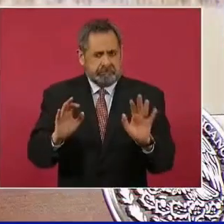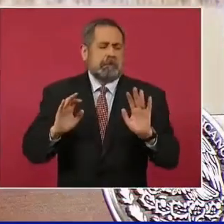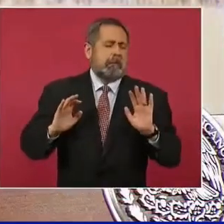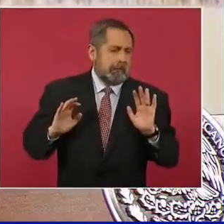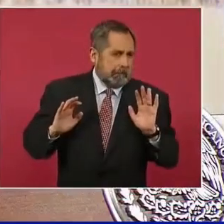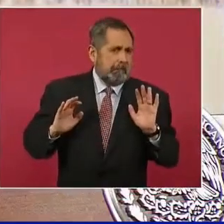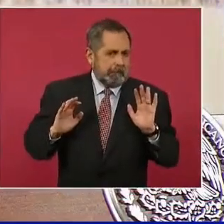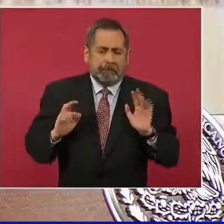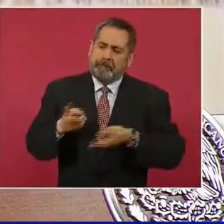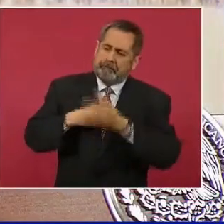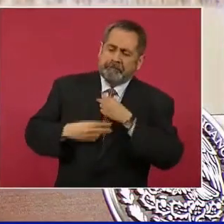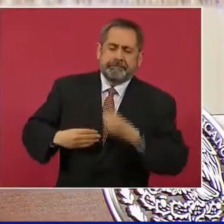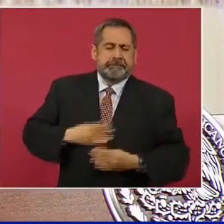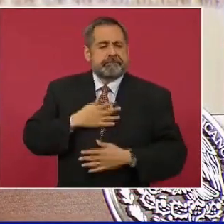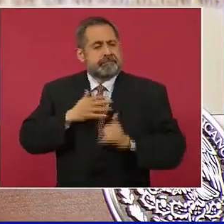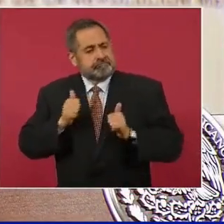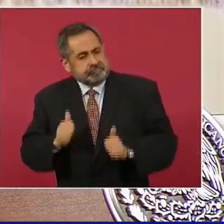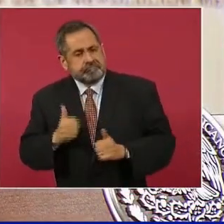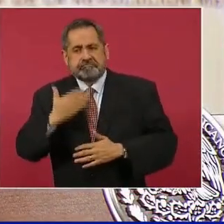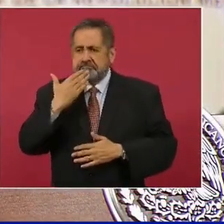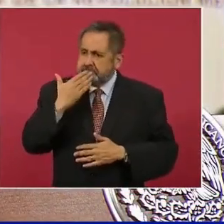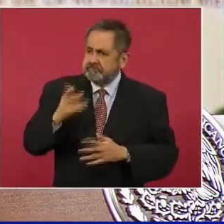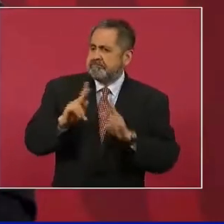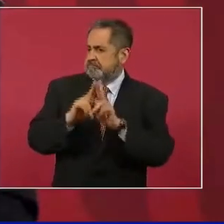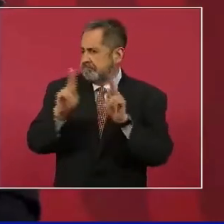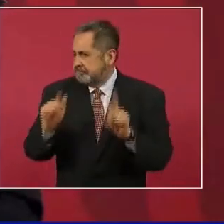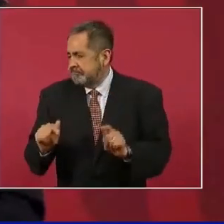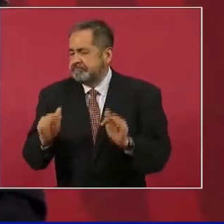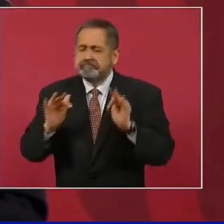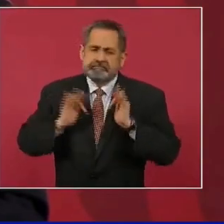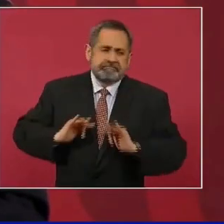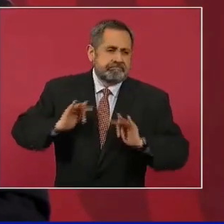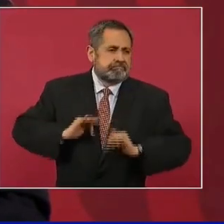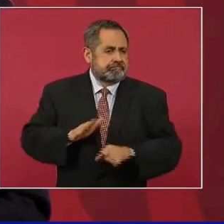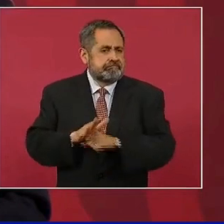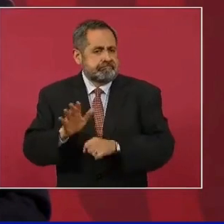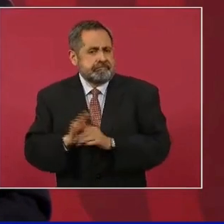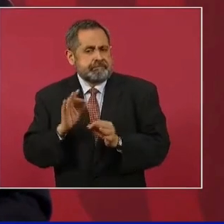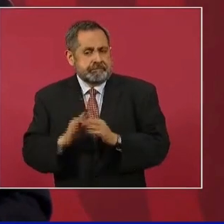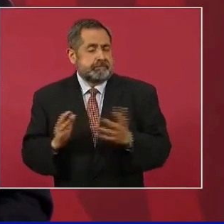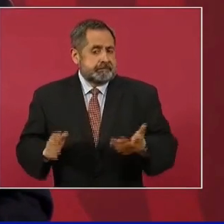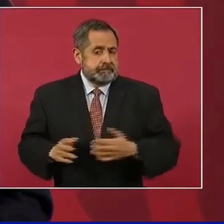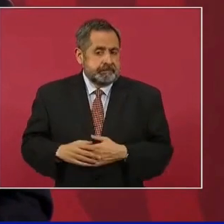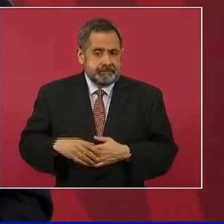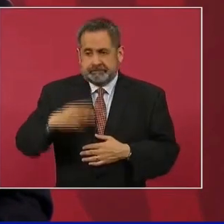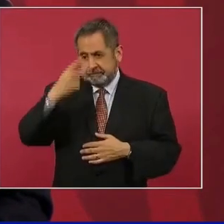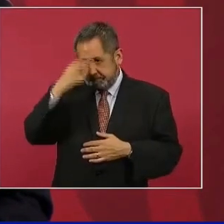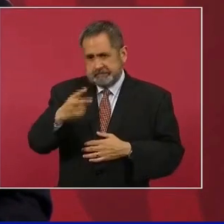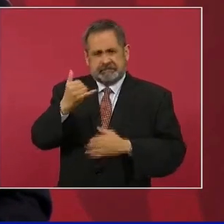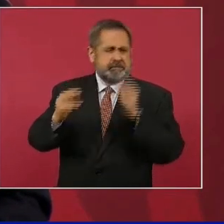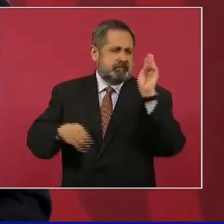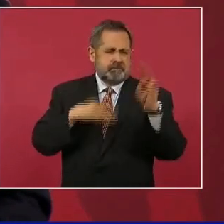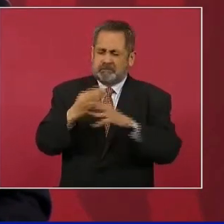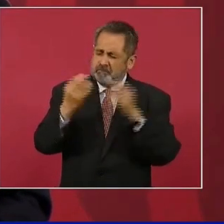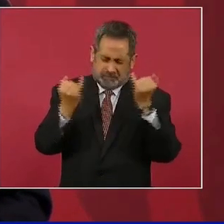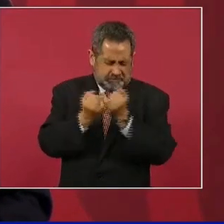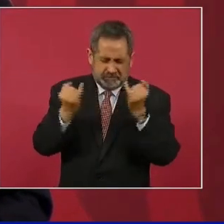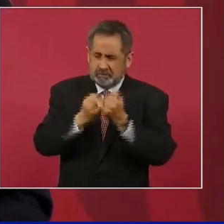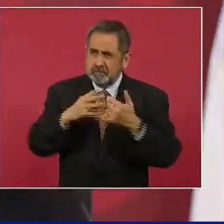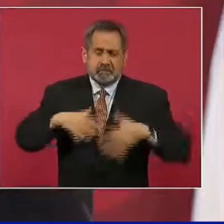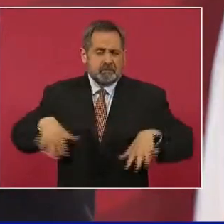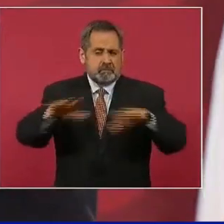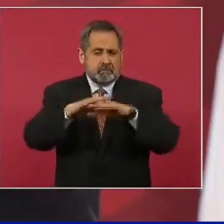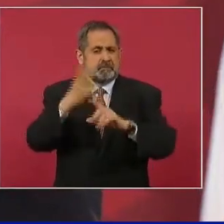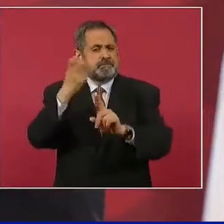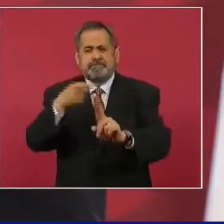va a haber bienestar y va a haber paz y tranquilidad en México y en el mundo. Ese